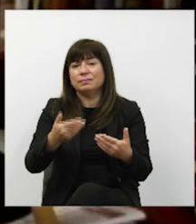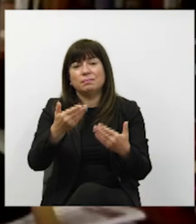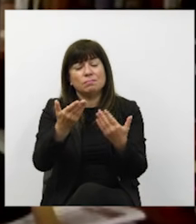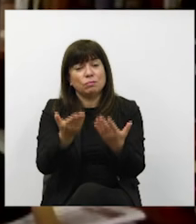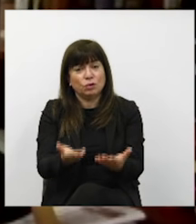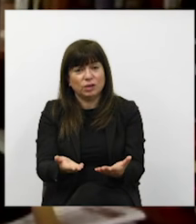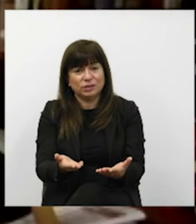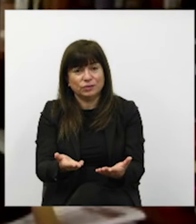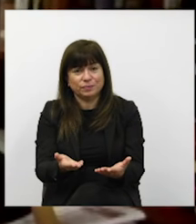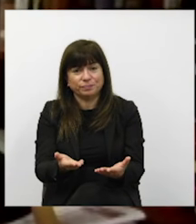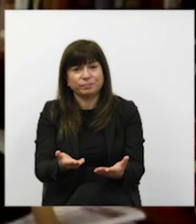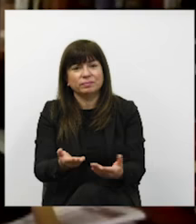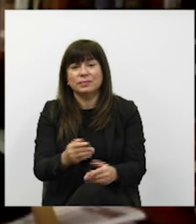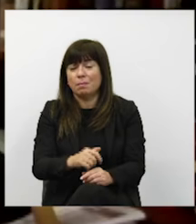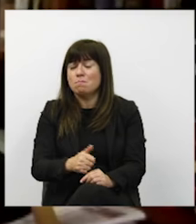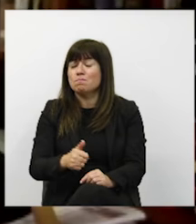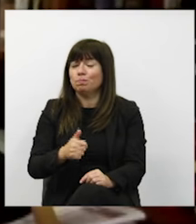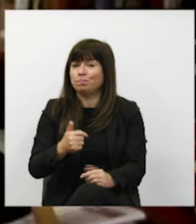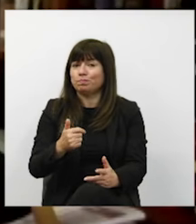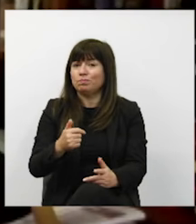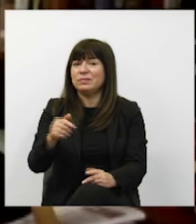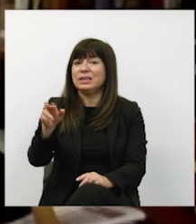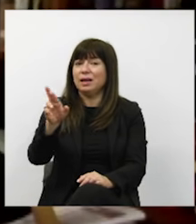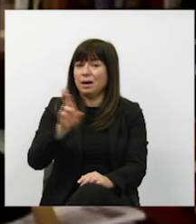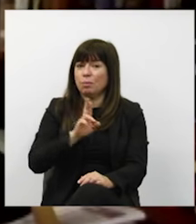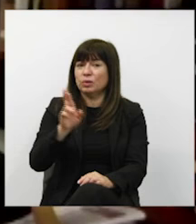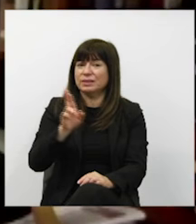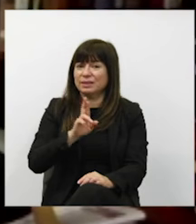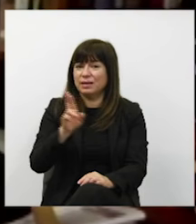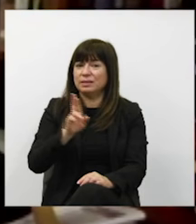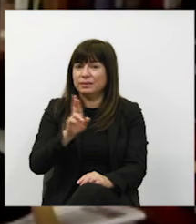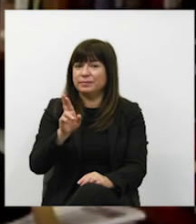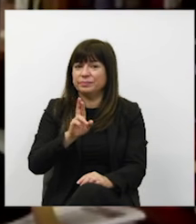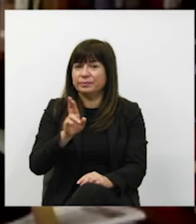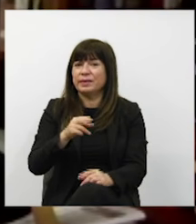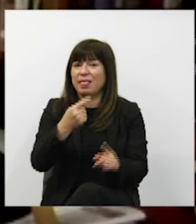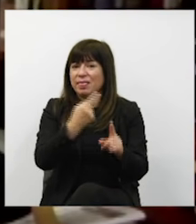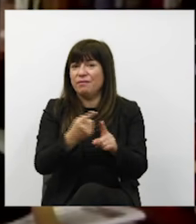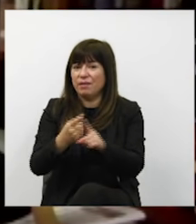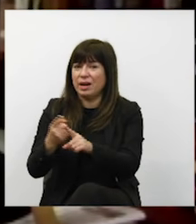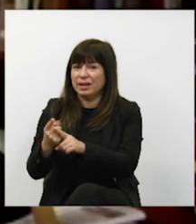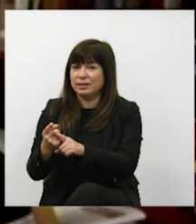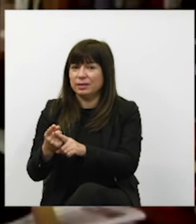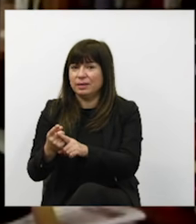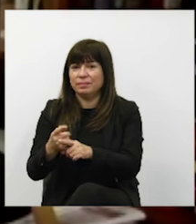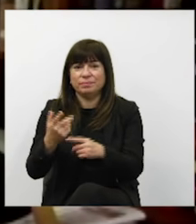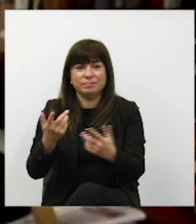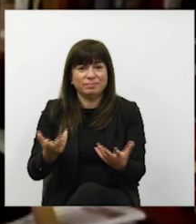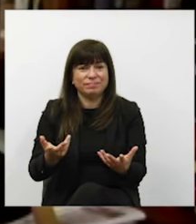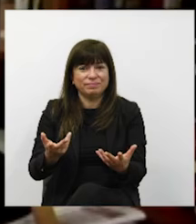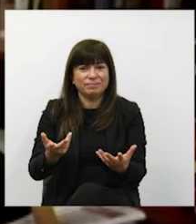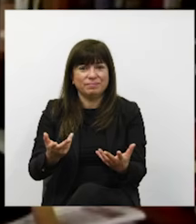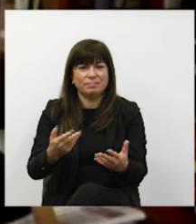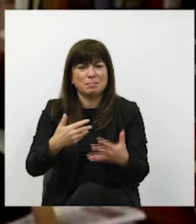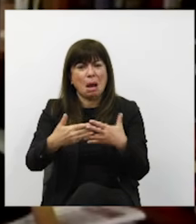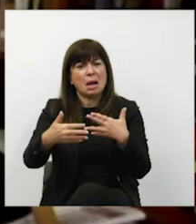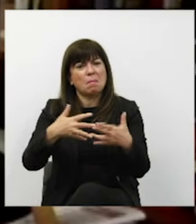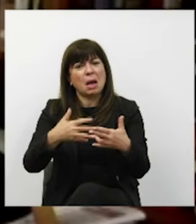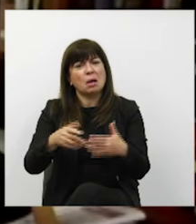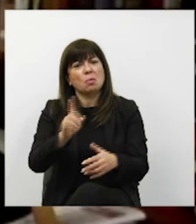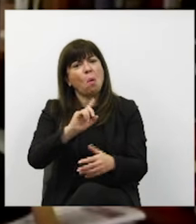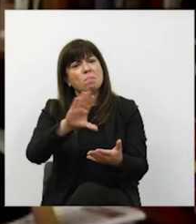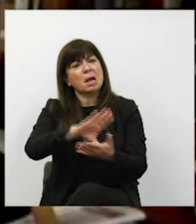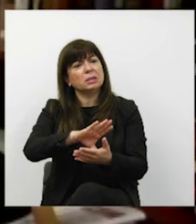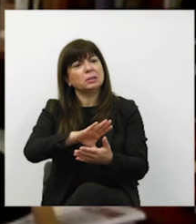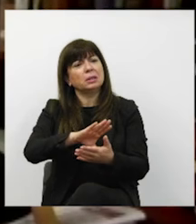absolutamente increíble. La respuesta que he recibido en distintas versiones, pero la más linda es, pero si Panamá no es un país, es un